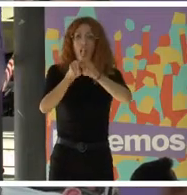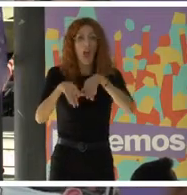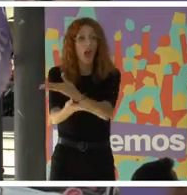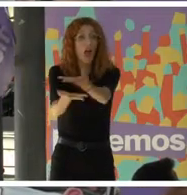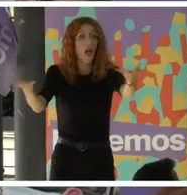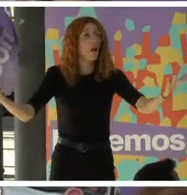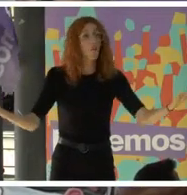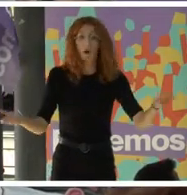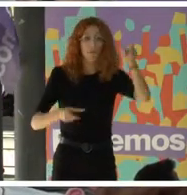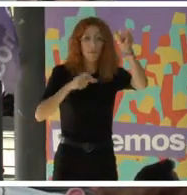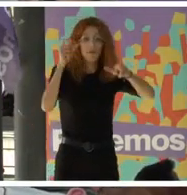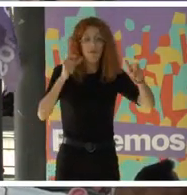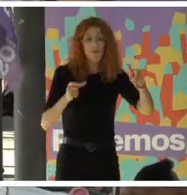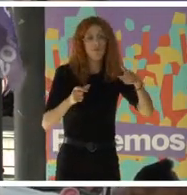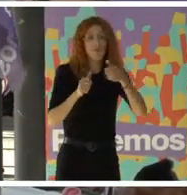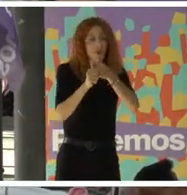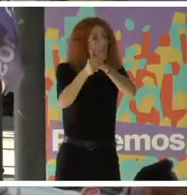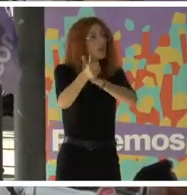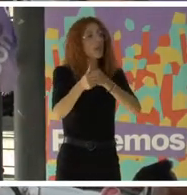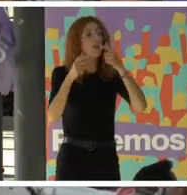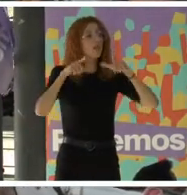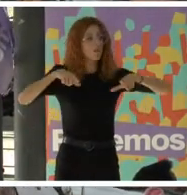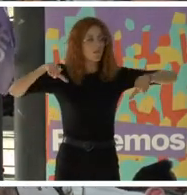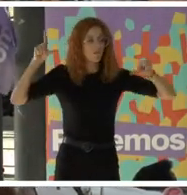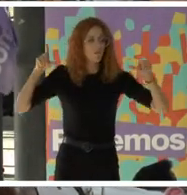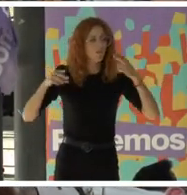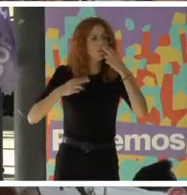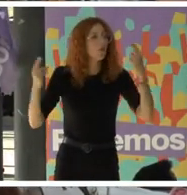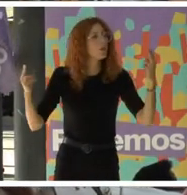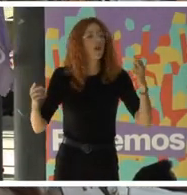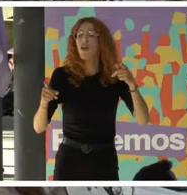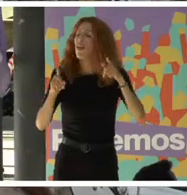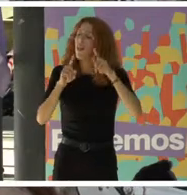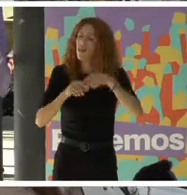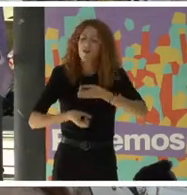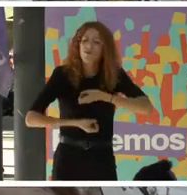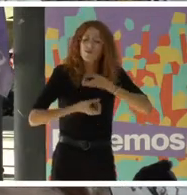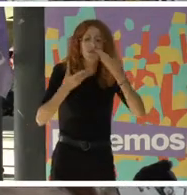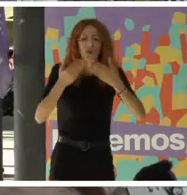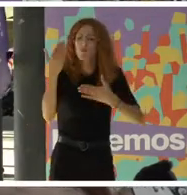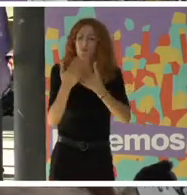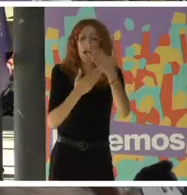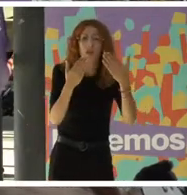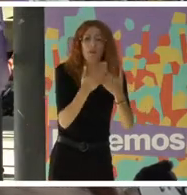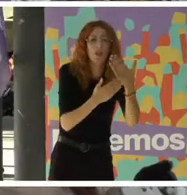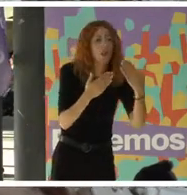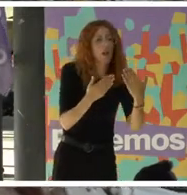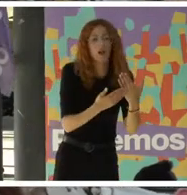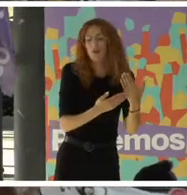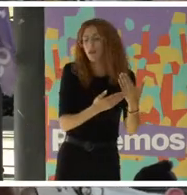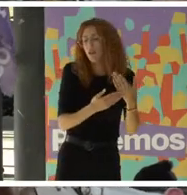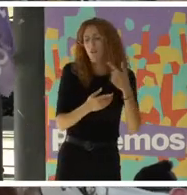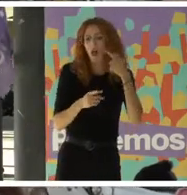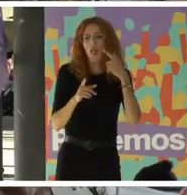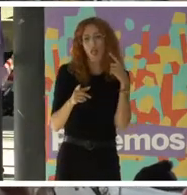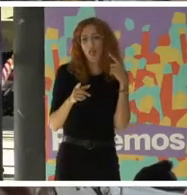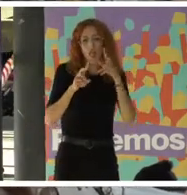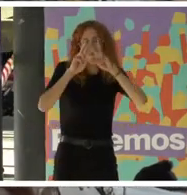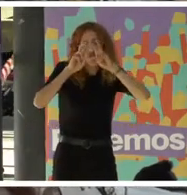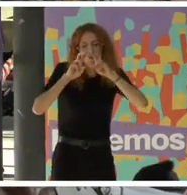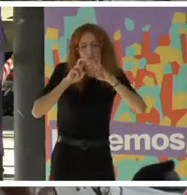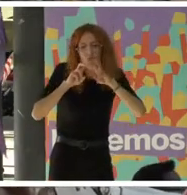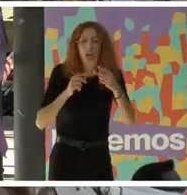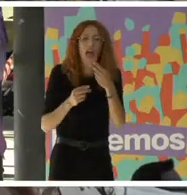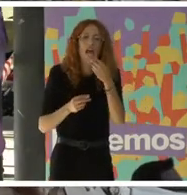los representantes públicos. Porque es evidente que los mensajes que lanzan cada mañana están absolutamente determinados por sus